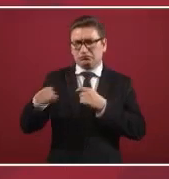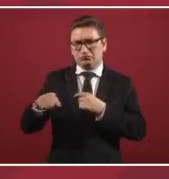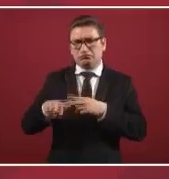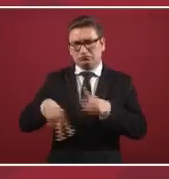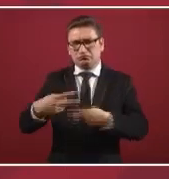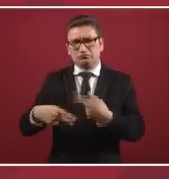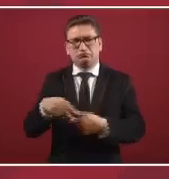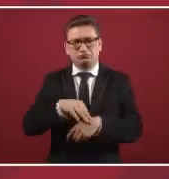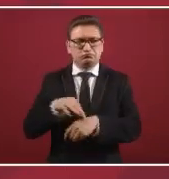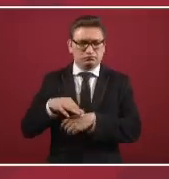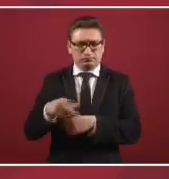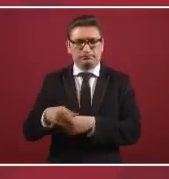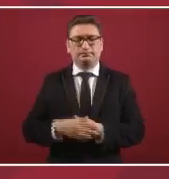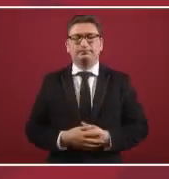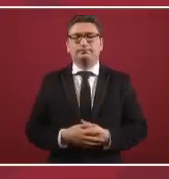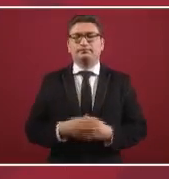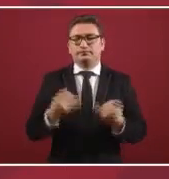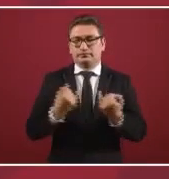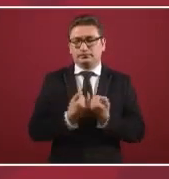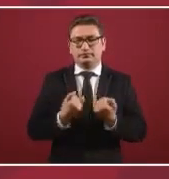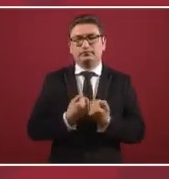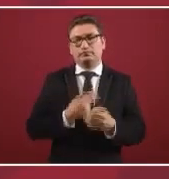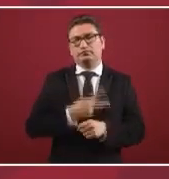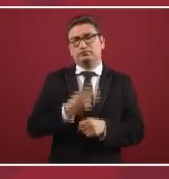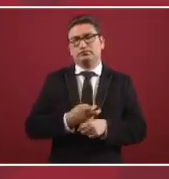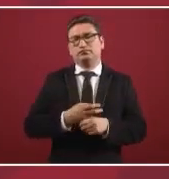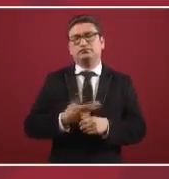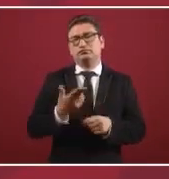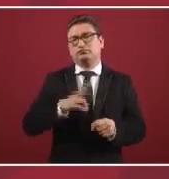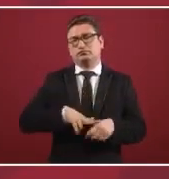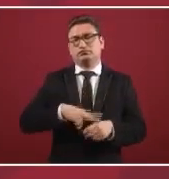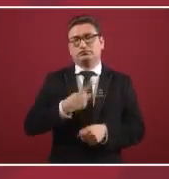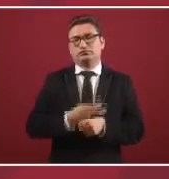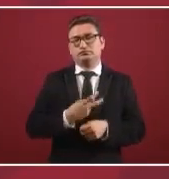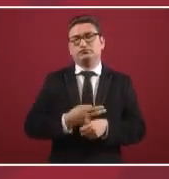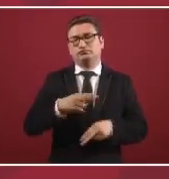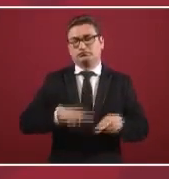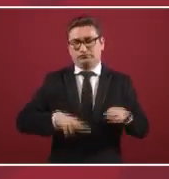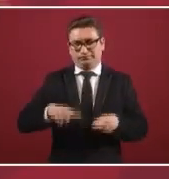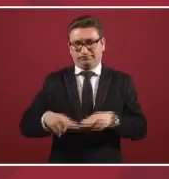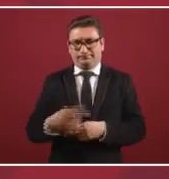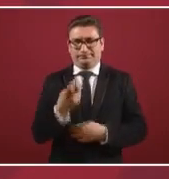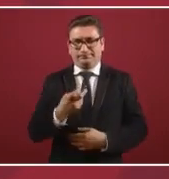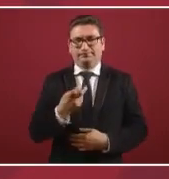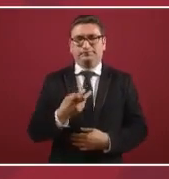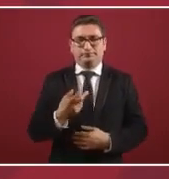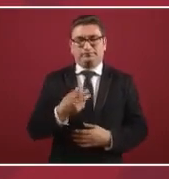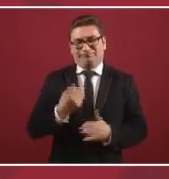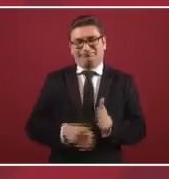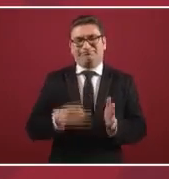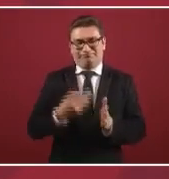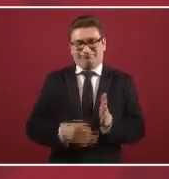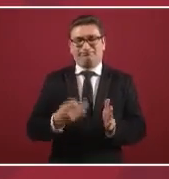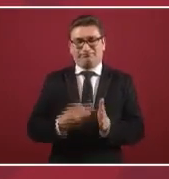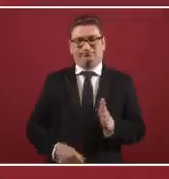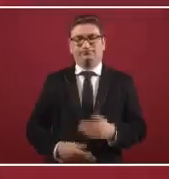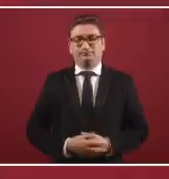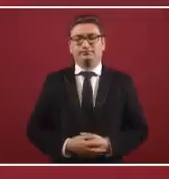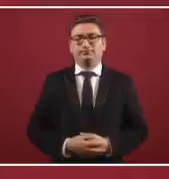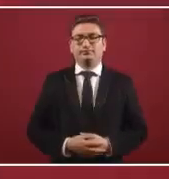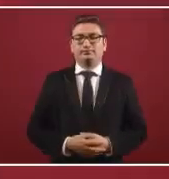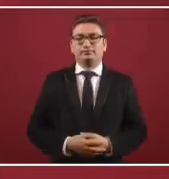y hospitales de segundo nivel. Ahí es donde nos faltan más